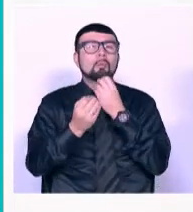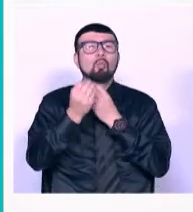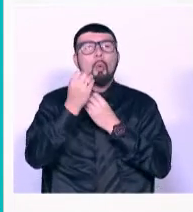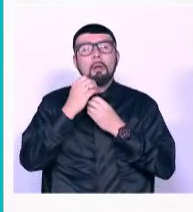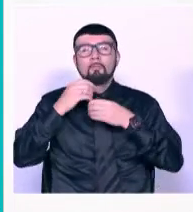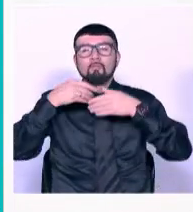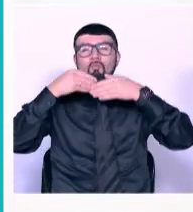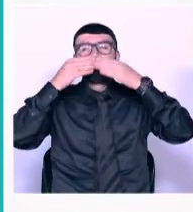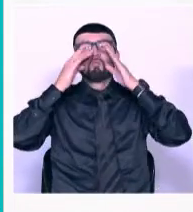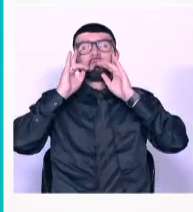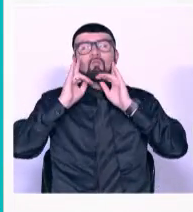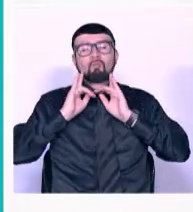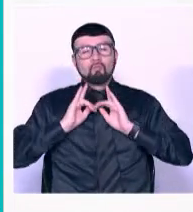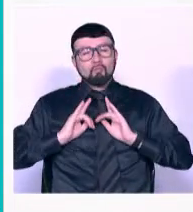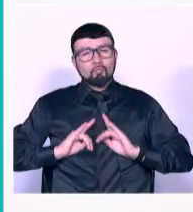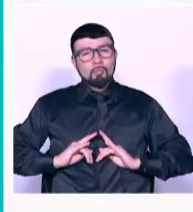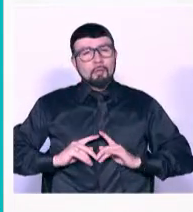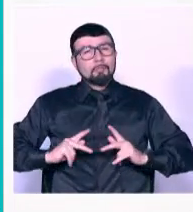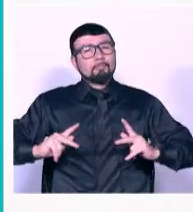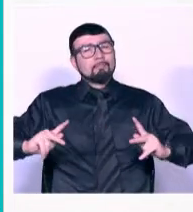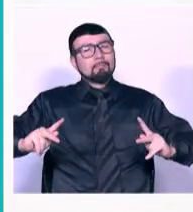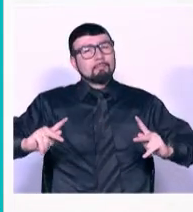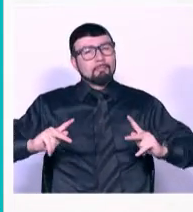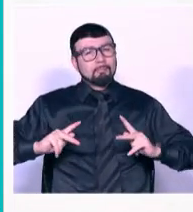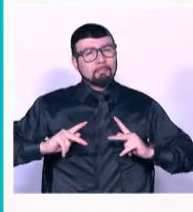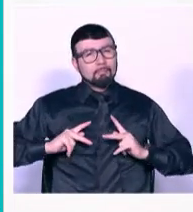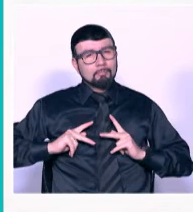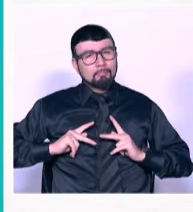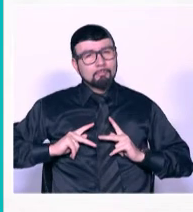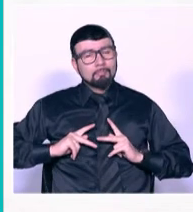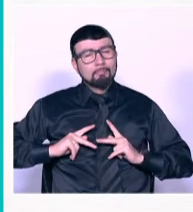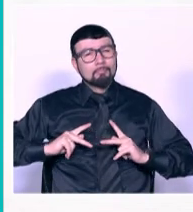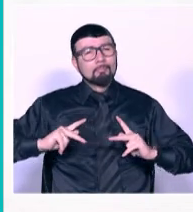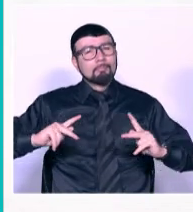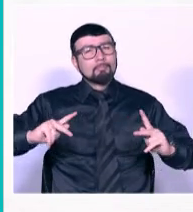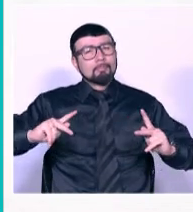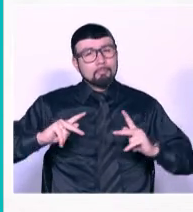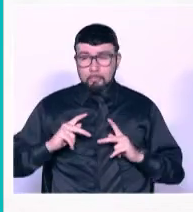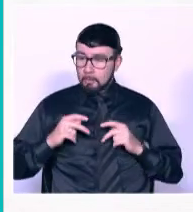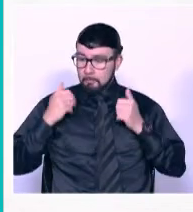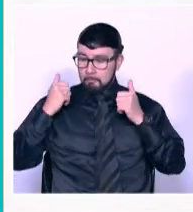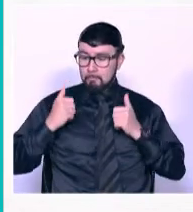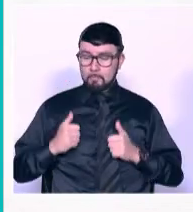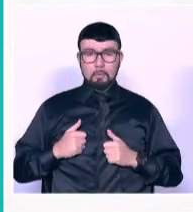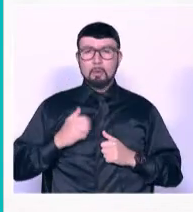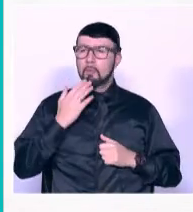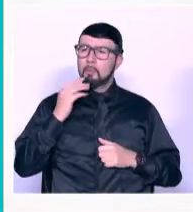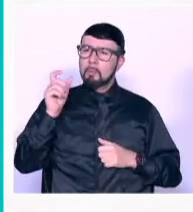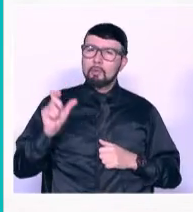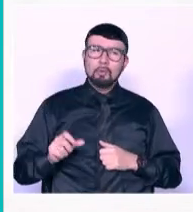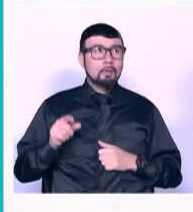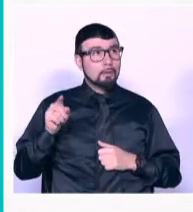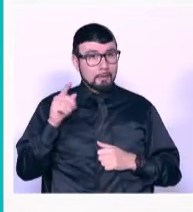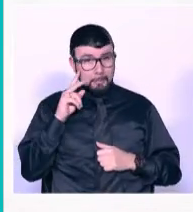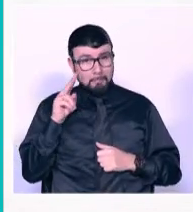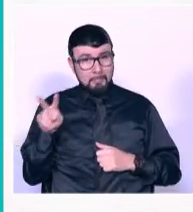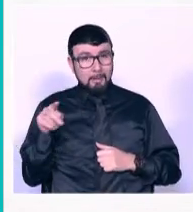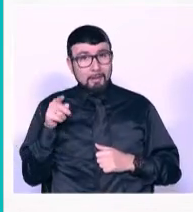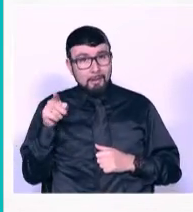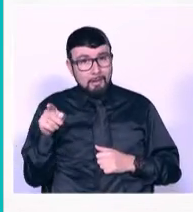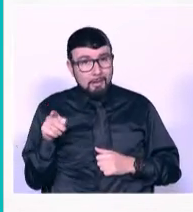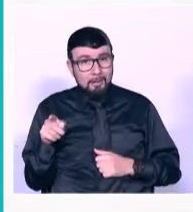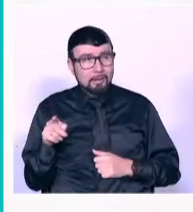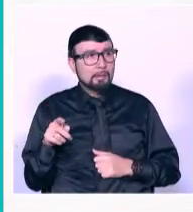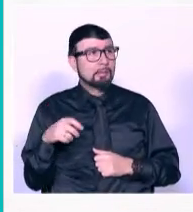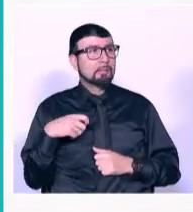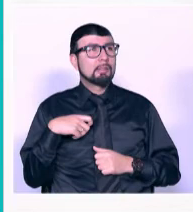respirar bien, porque si nosotros tenemos y realizar las funciones bien, digamos ese paciente que ven en la diapositiva está